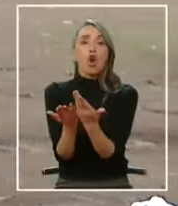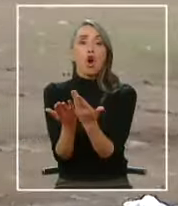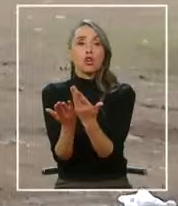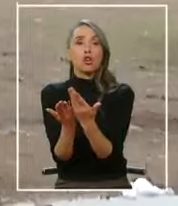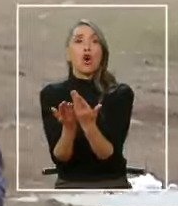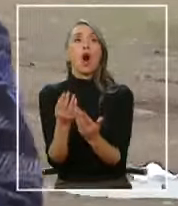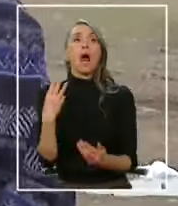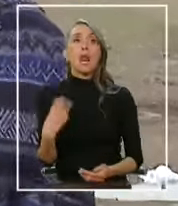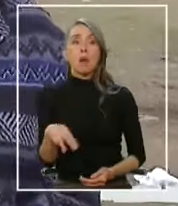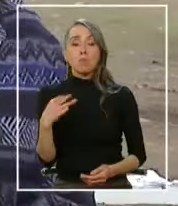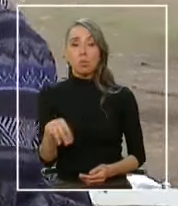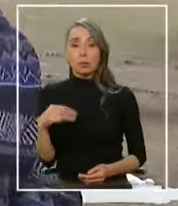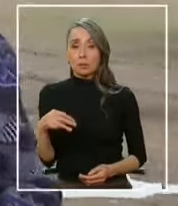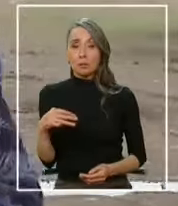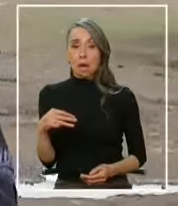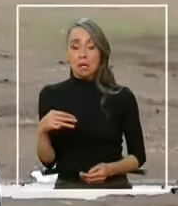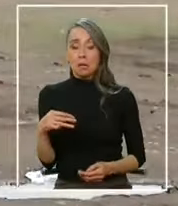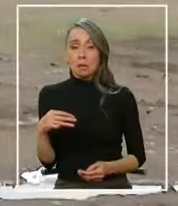al municipio